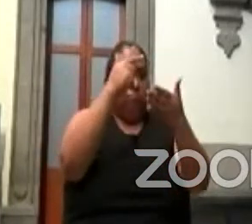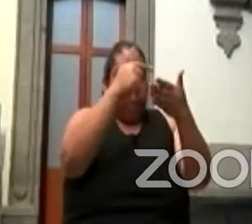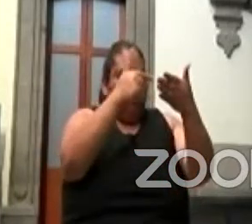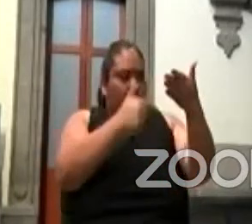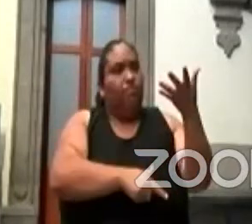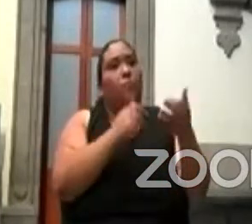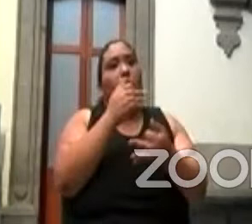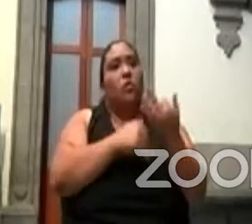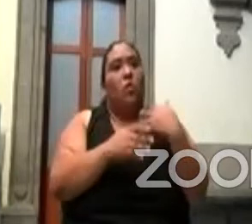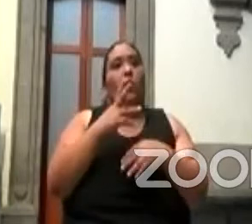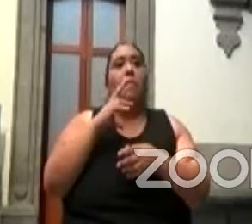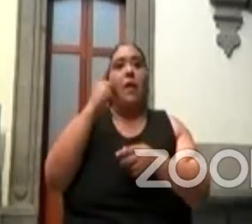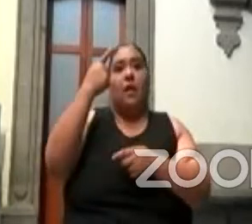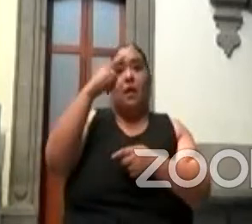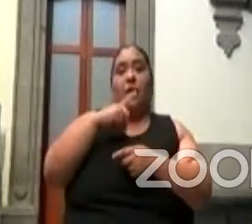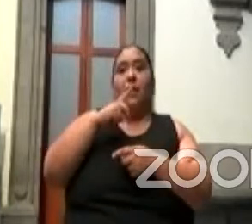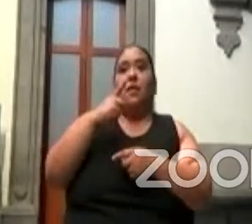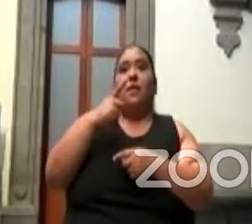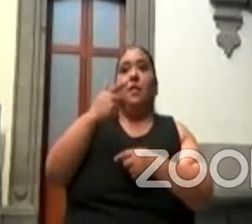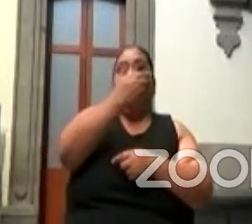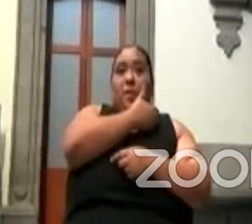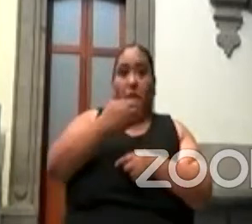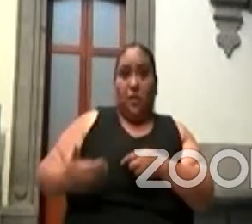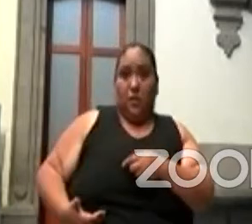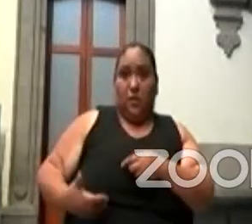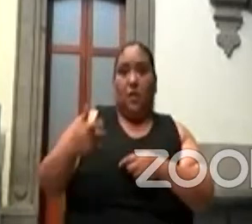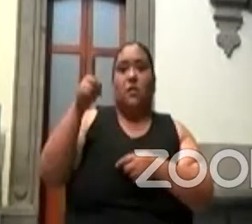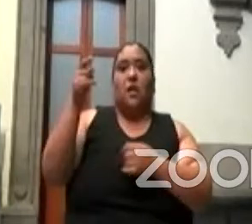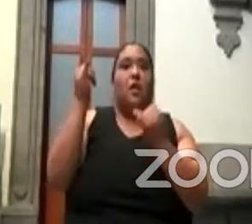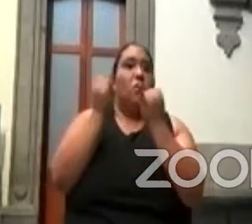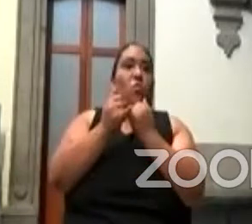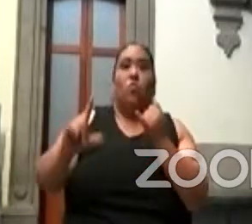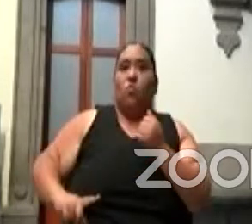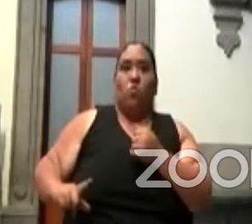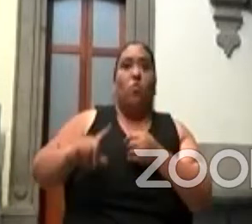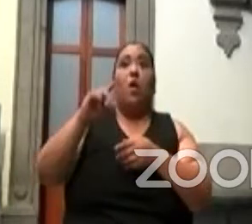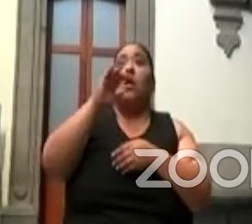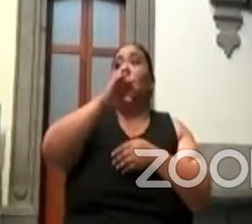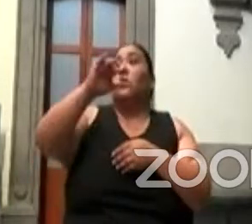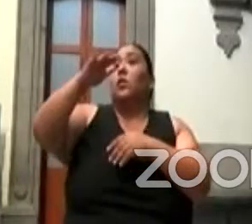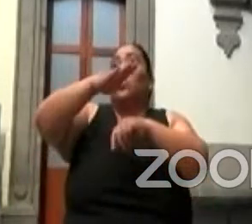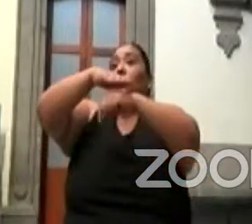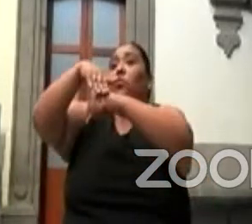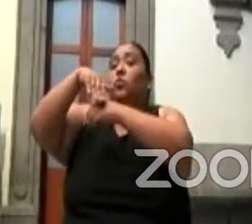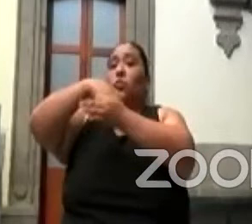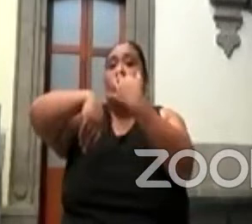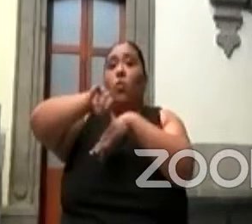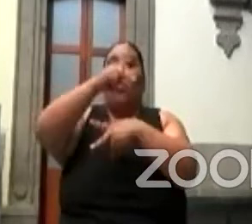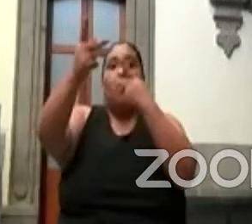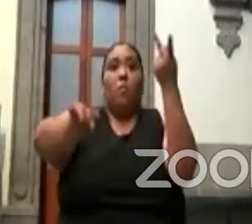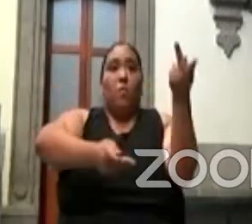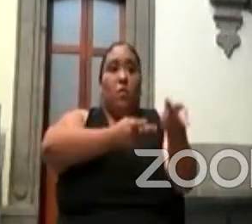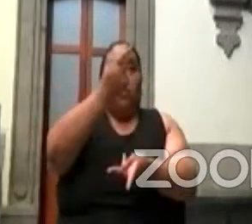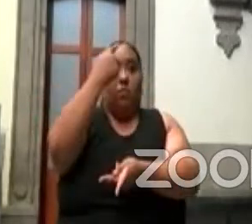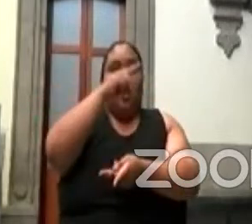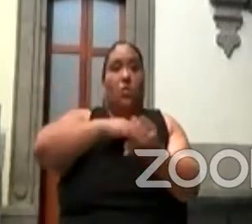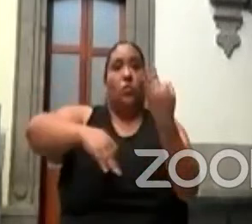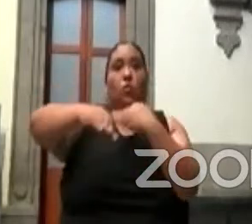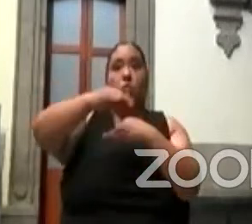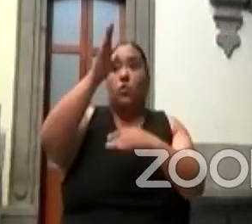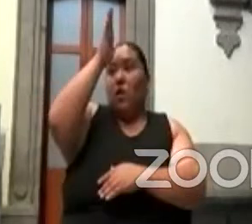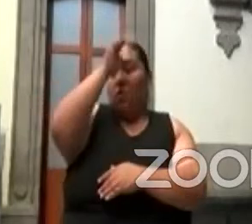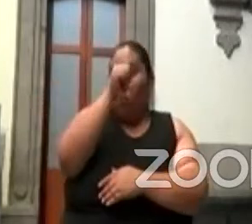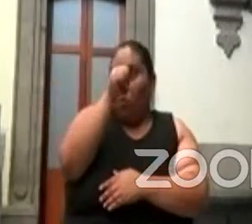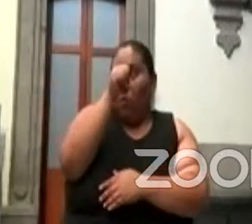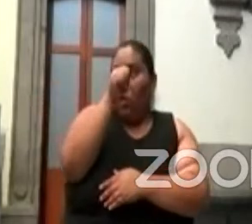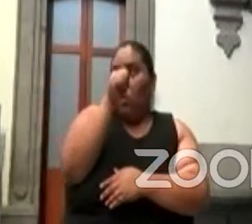Ejecutivo. Ese se va a someter a consulta, obviamente, para que todas y todos estemos de acuerdo cómo